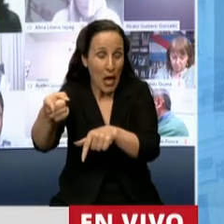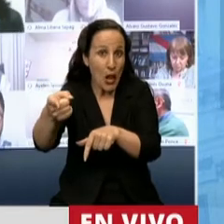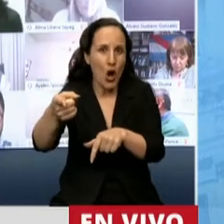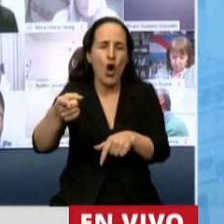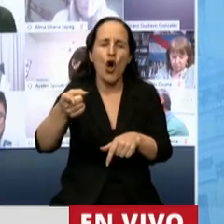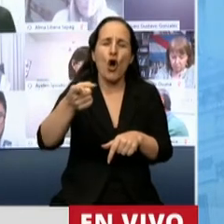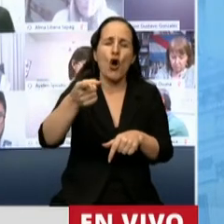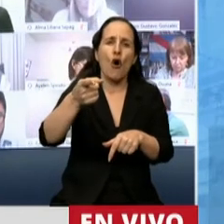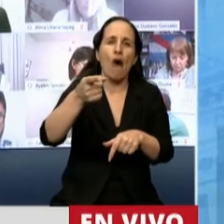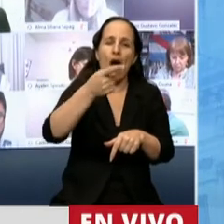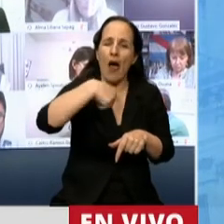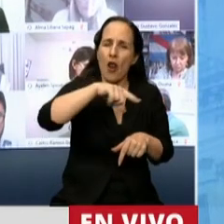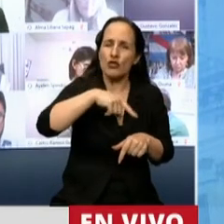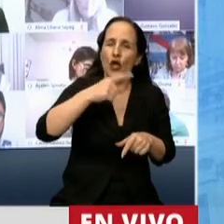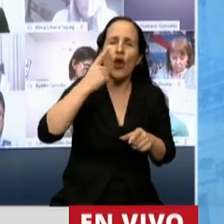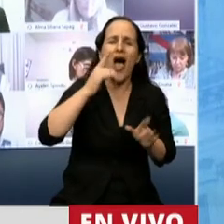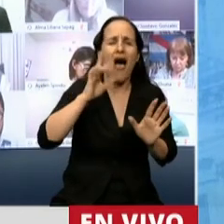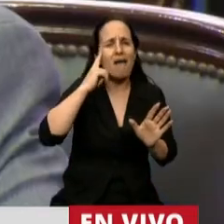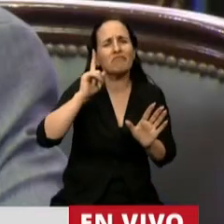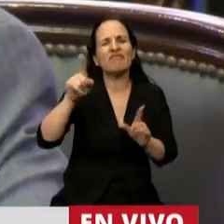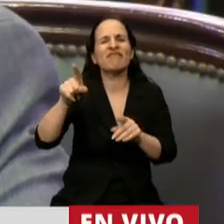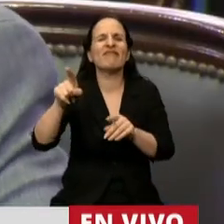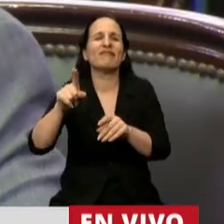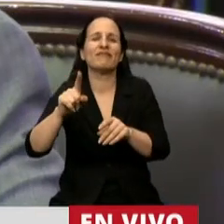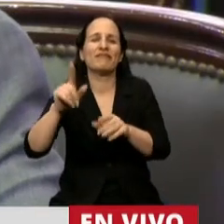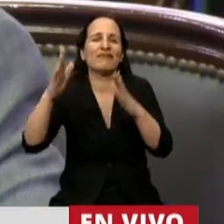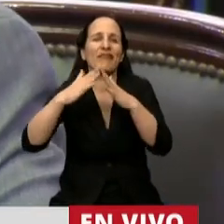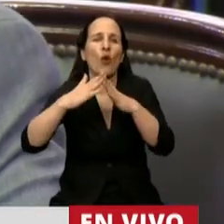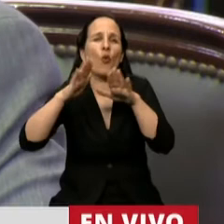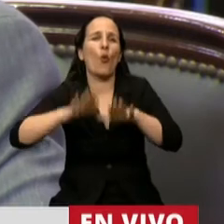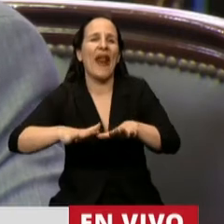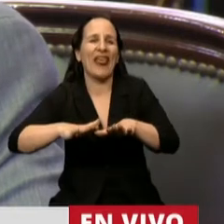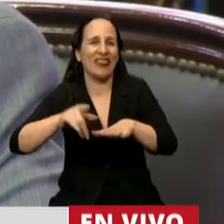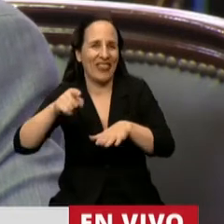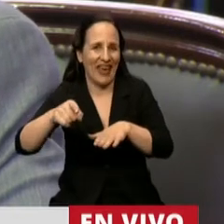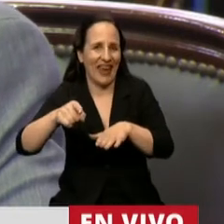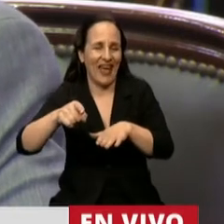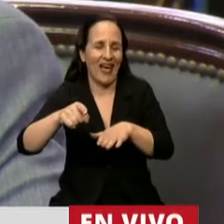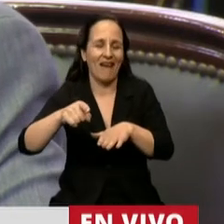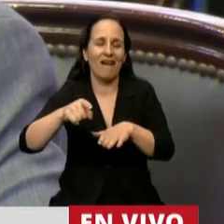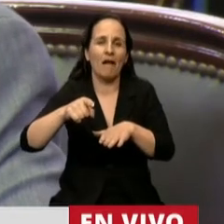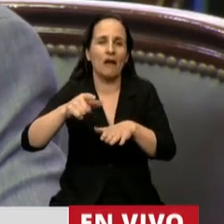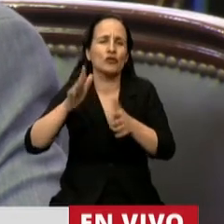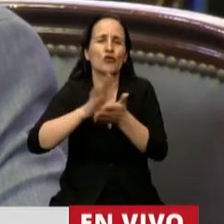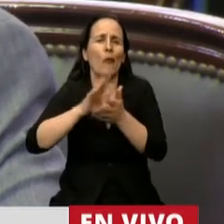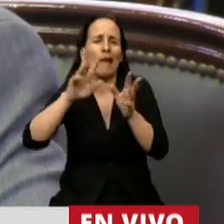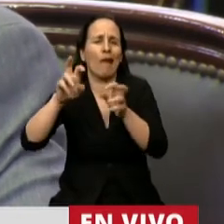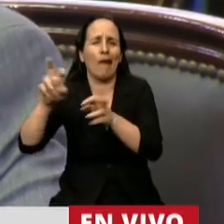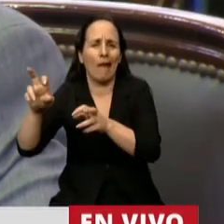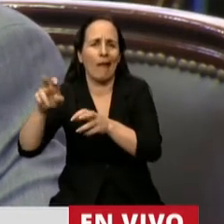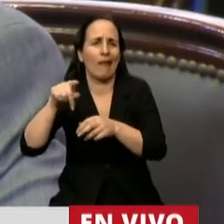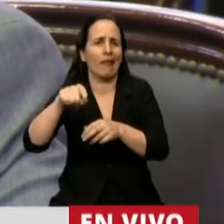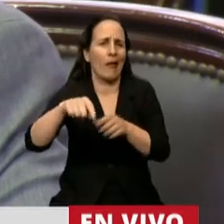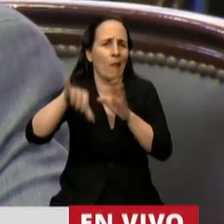hacíamos una composición de lugar al principio de la cuarentena respecto de las cuestiones que tenían que